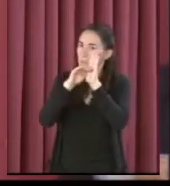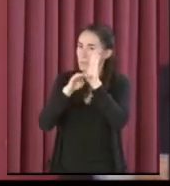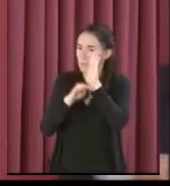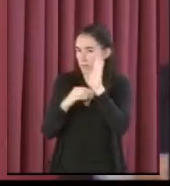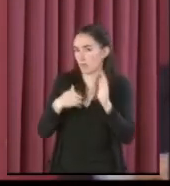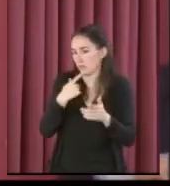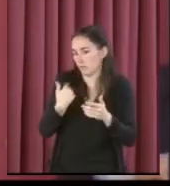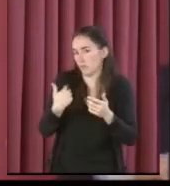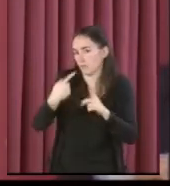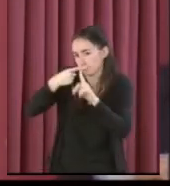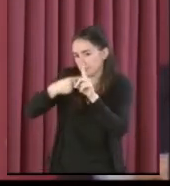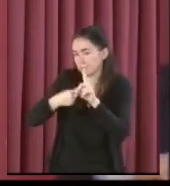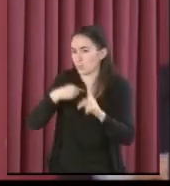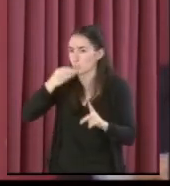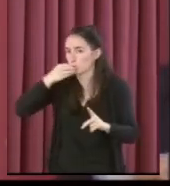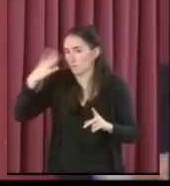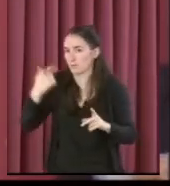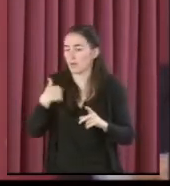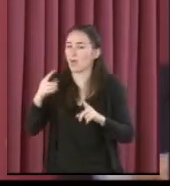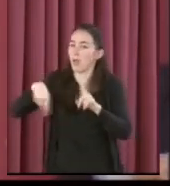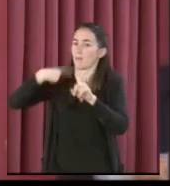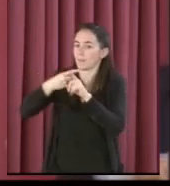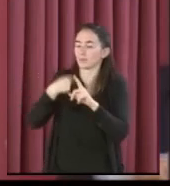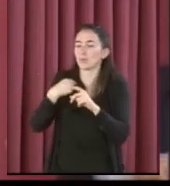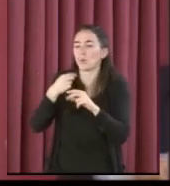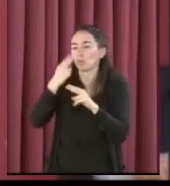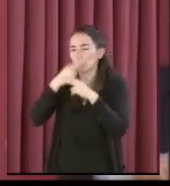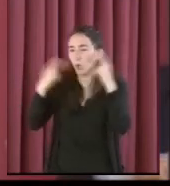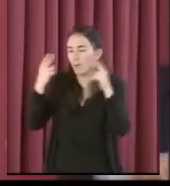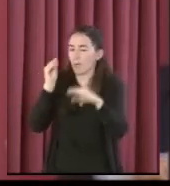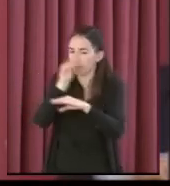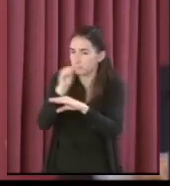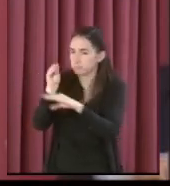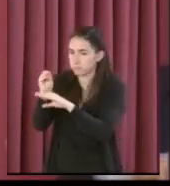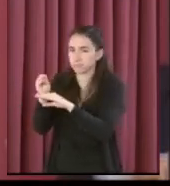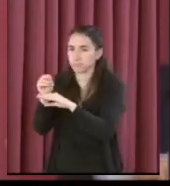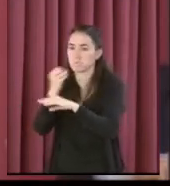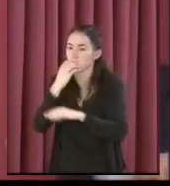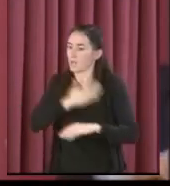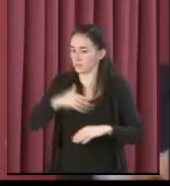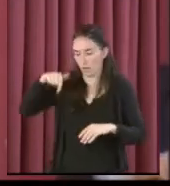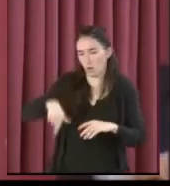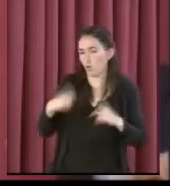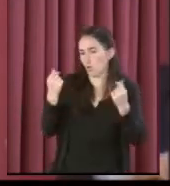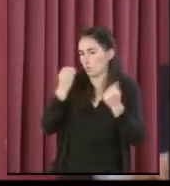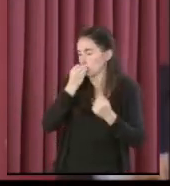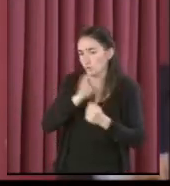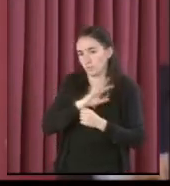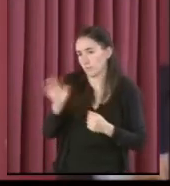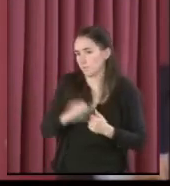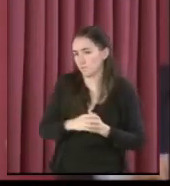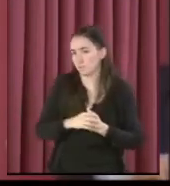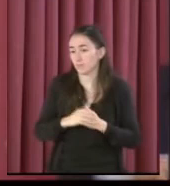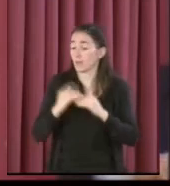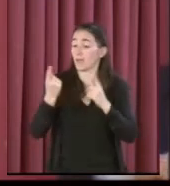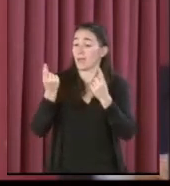políticas públicas municipales que sustentan un estado de bienestar. El equilibrio presupuestario y la estabilidad financiera son